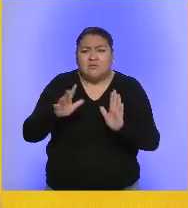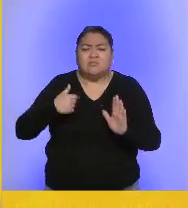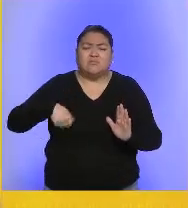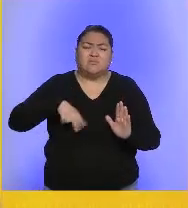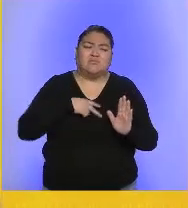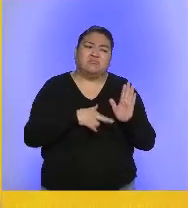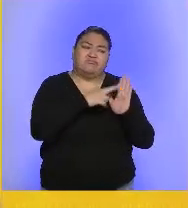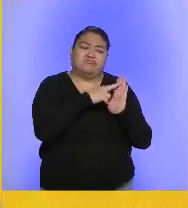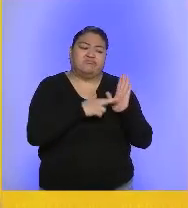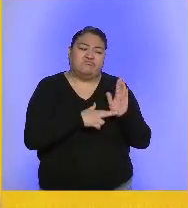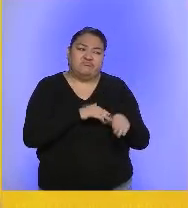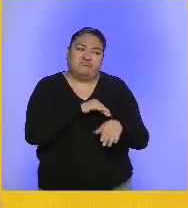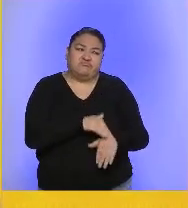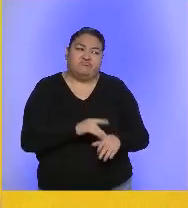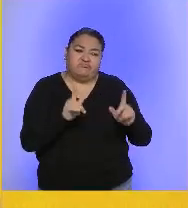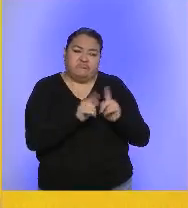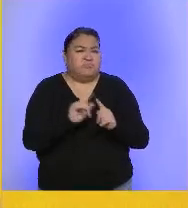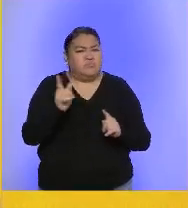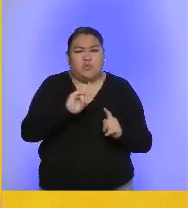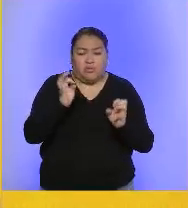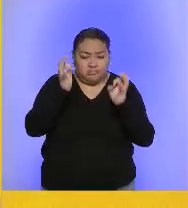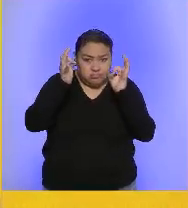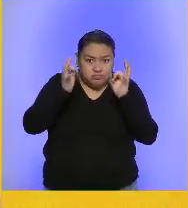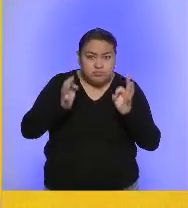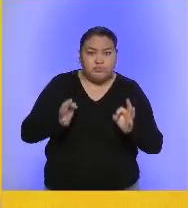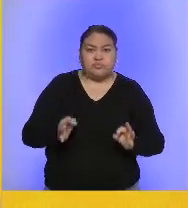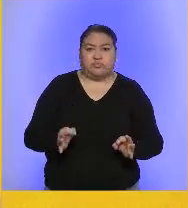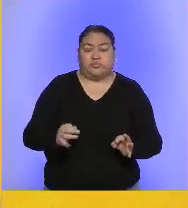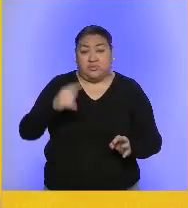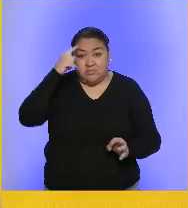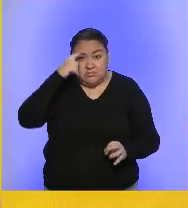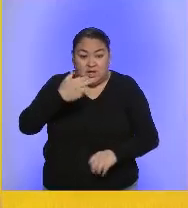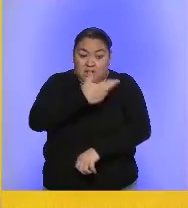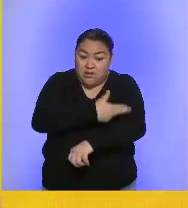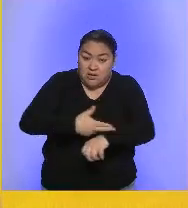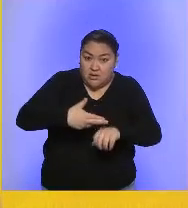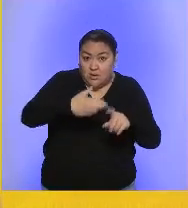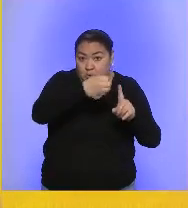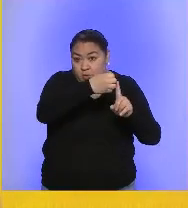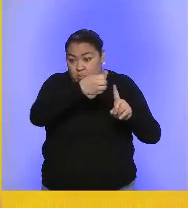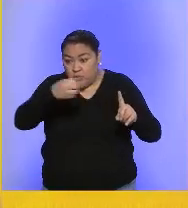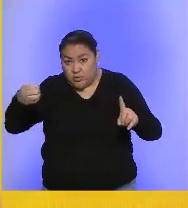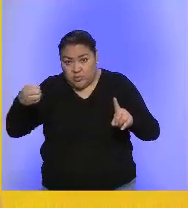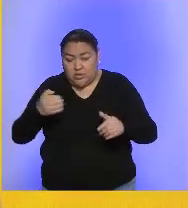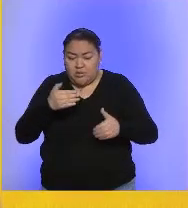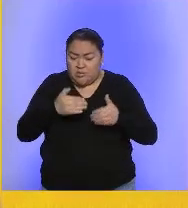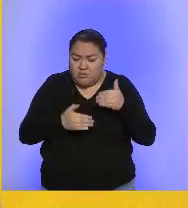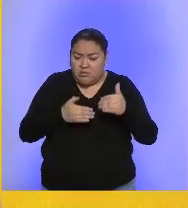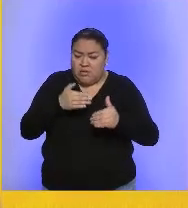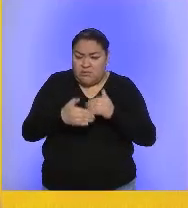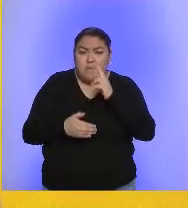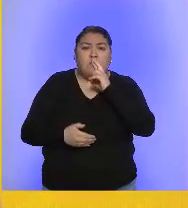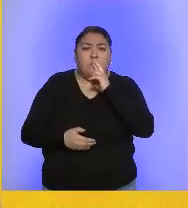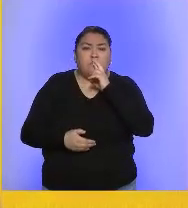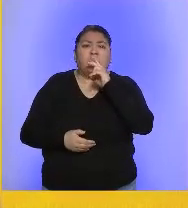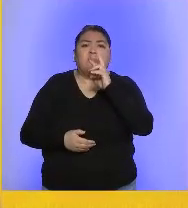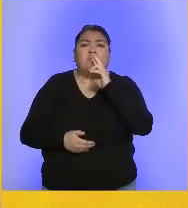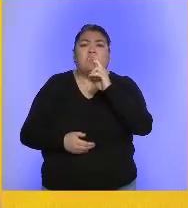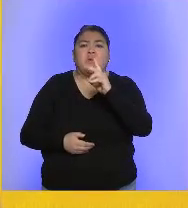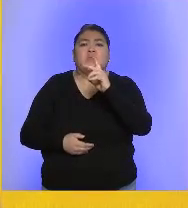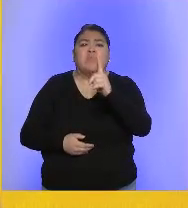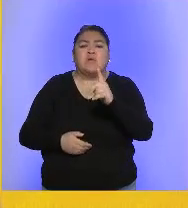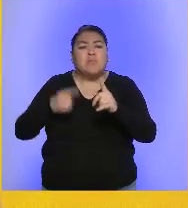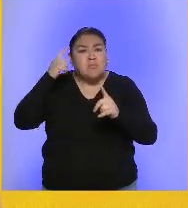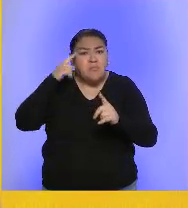sino guiados para tener mejoras prácticas y principios democráticos que nos haga vivir en una